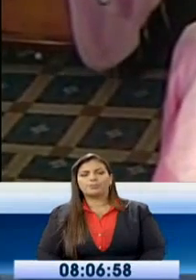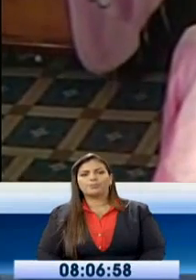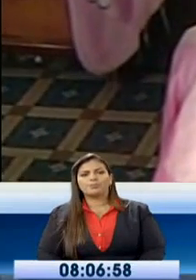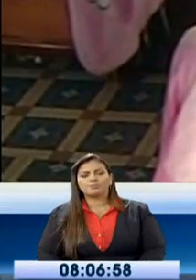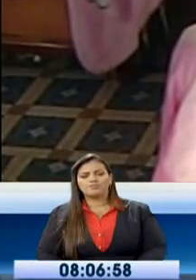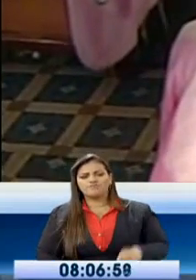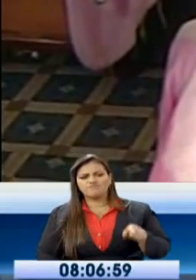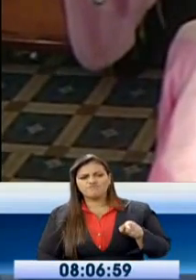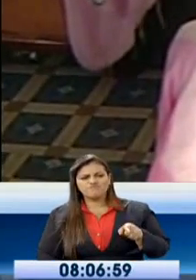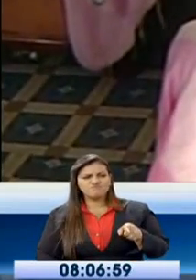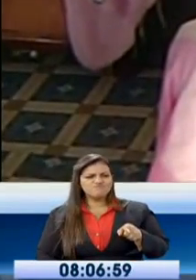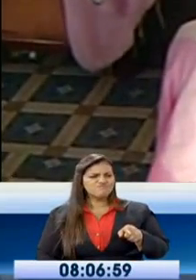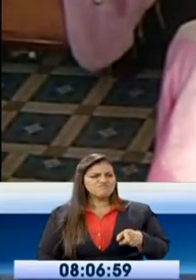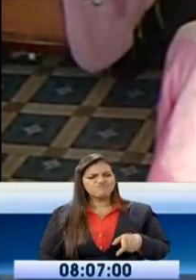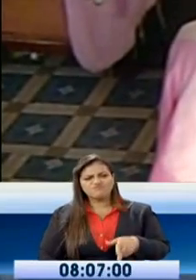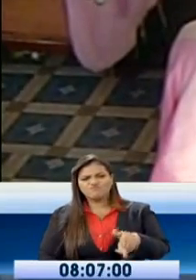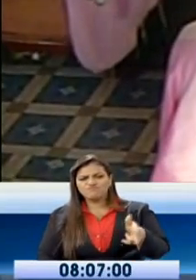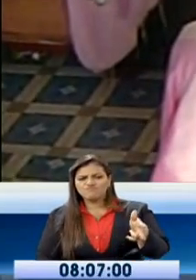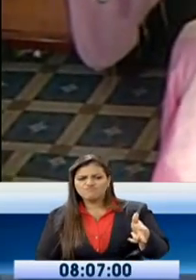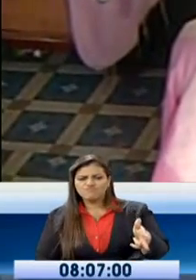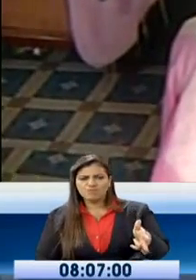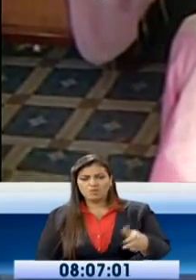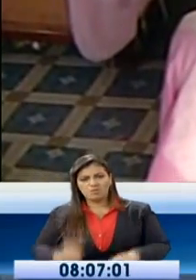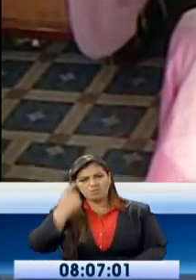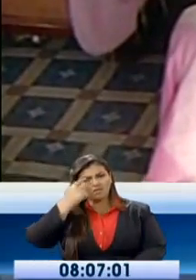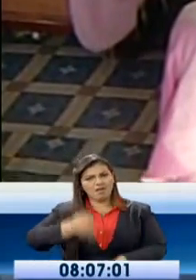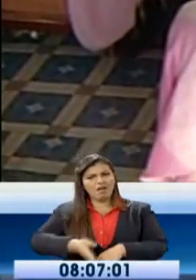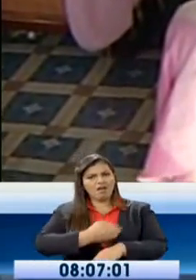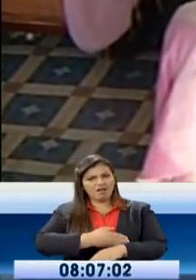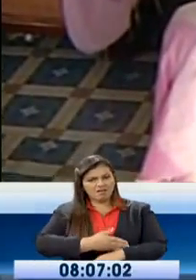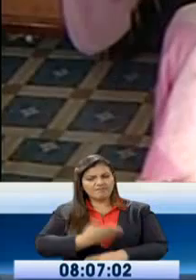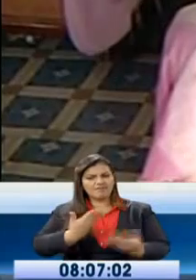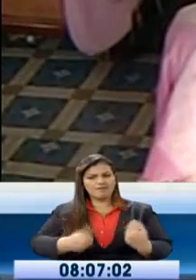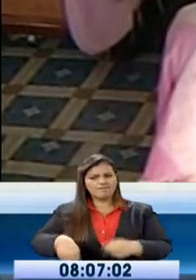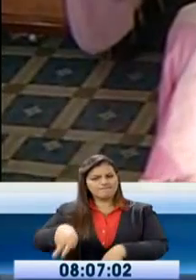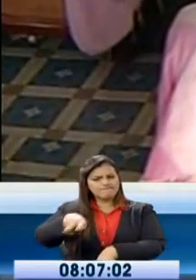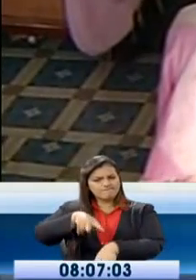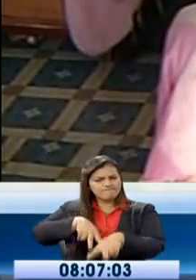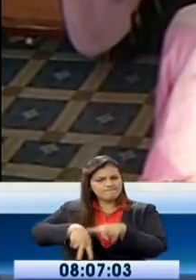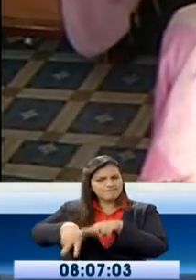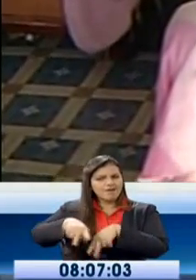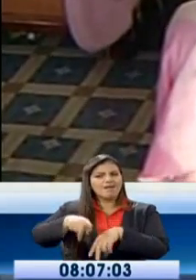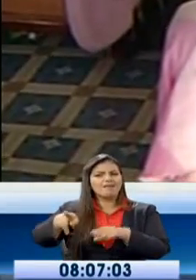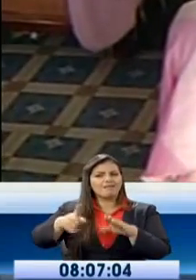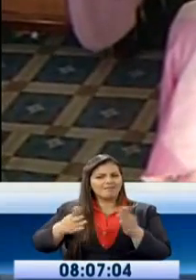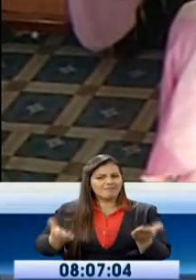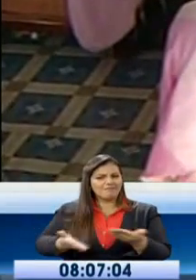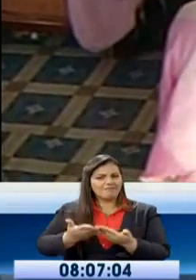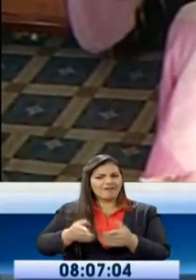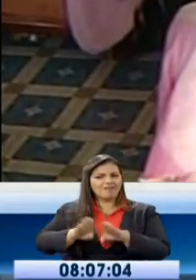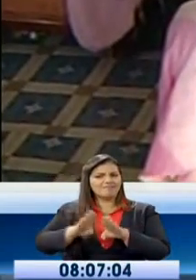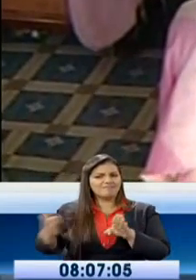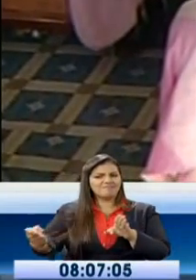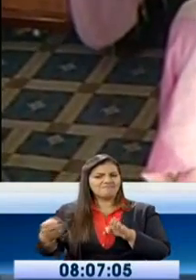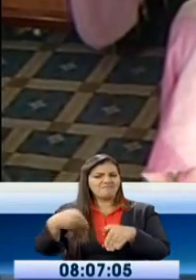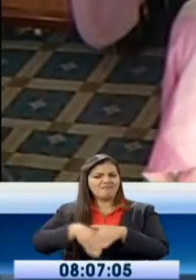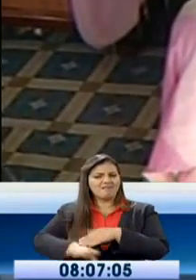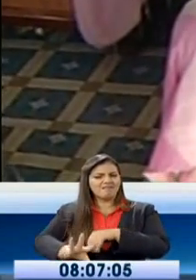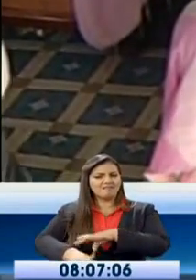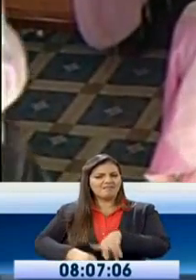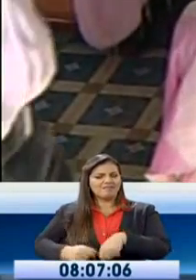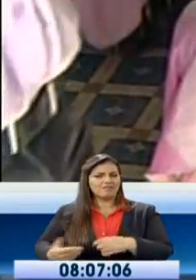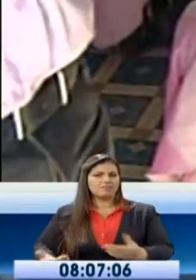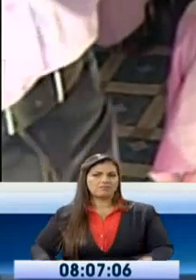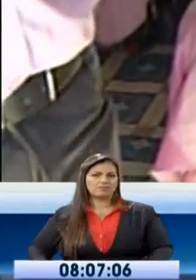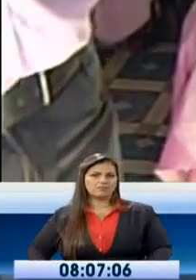que tal vez ya me tenían visto a mí, porque yo siempre a veces tengo las puertas abiertas, entonces digo, No sé, porque si han andado en carro, me imagino que venían